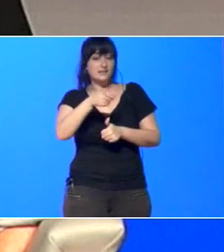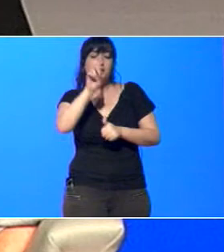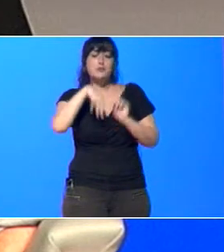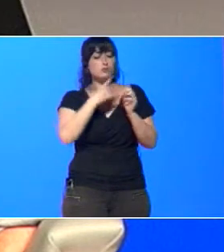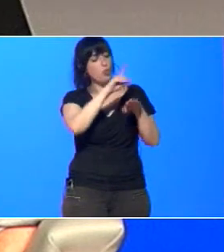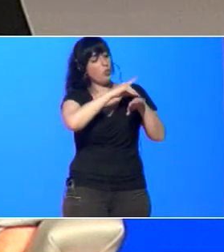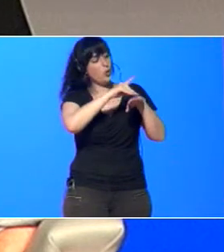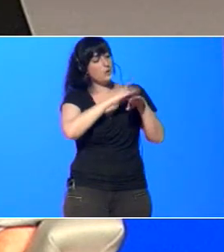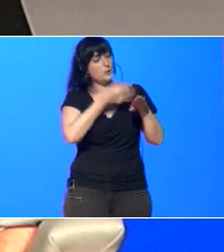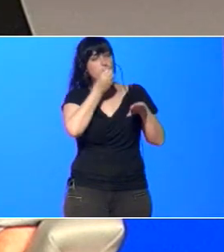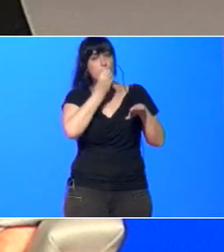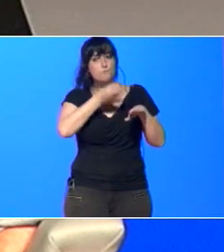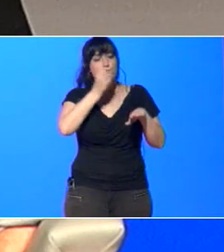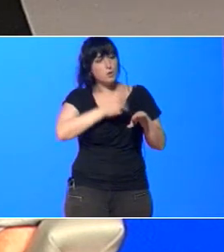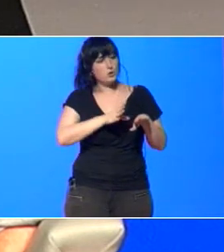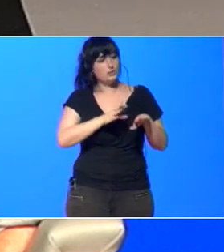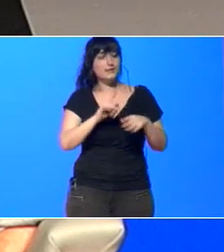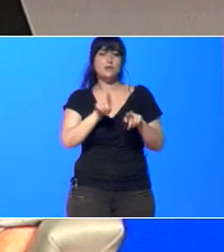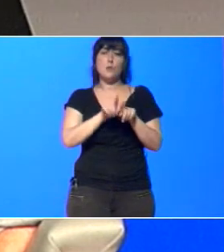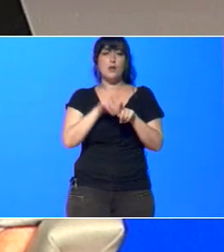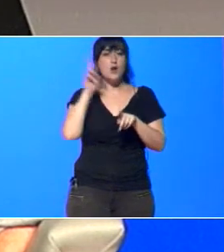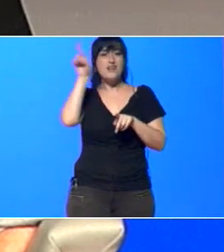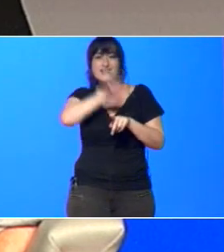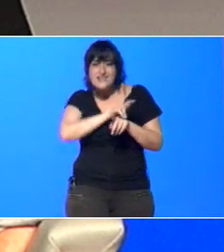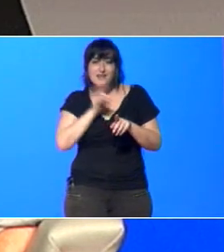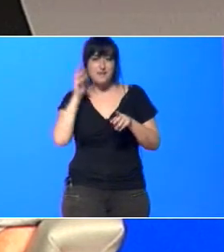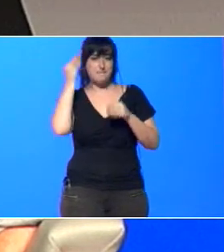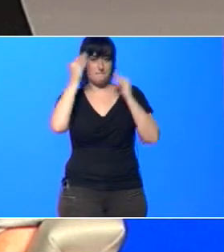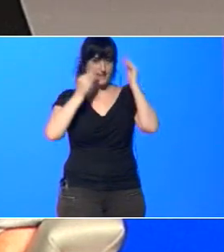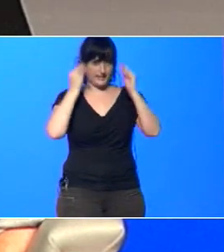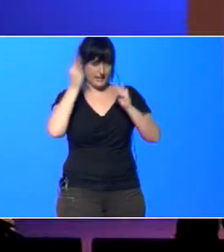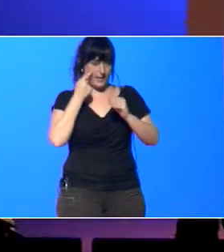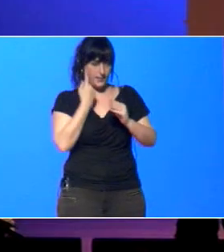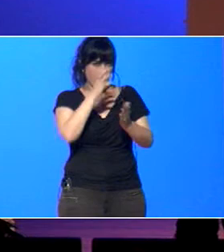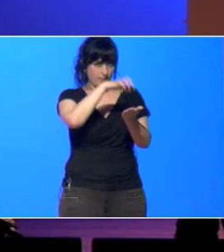manera repensar el centro. Yo lo de las buenas prácticas, aunque trabajo con eso,